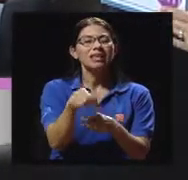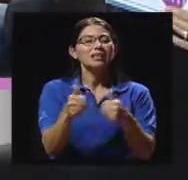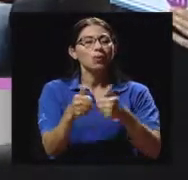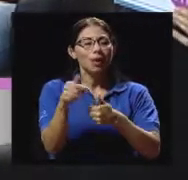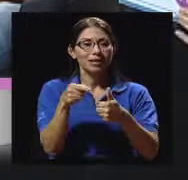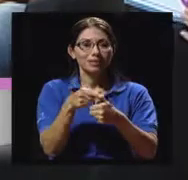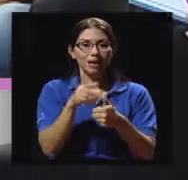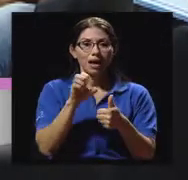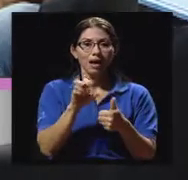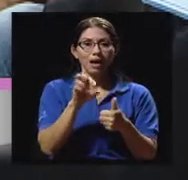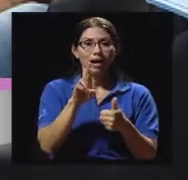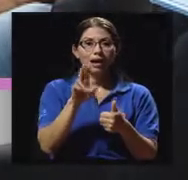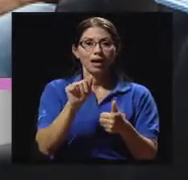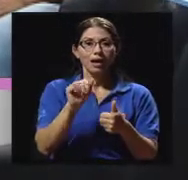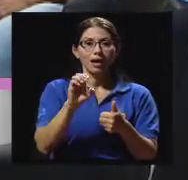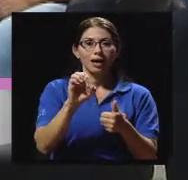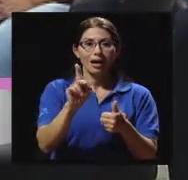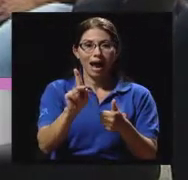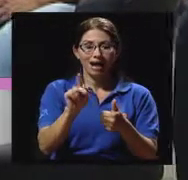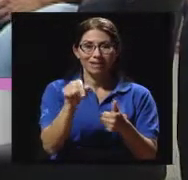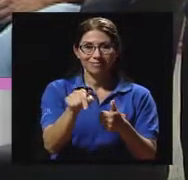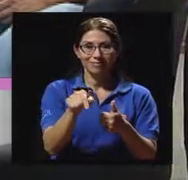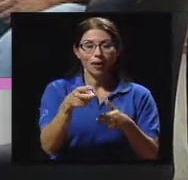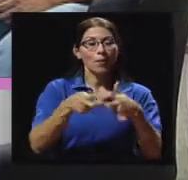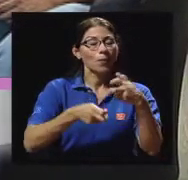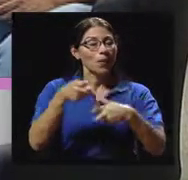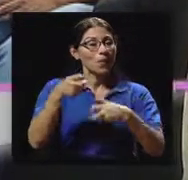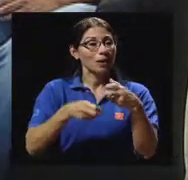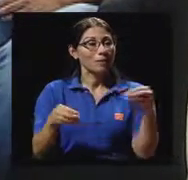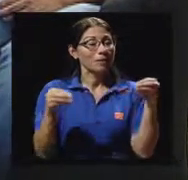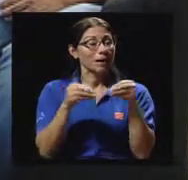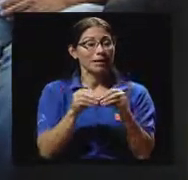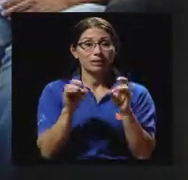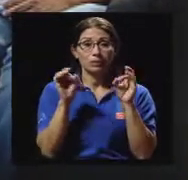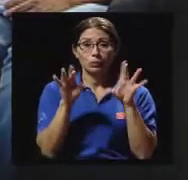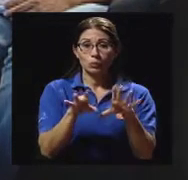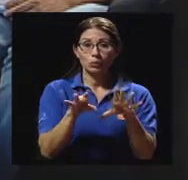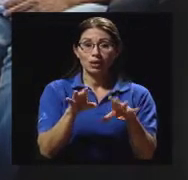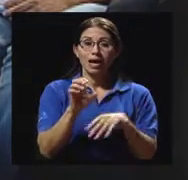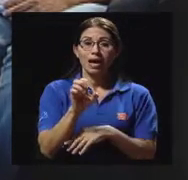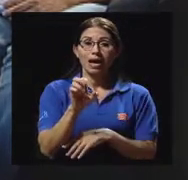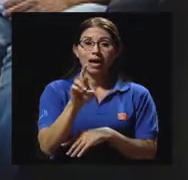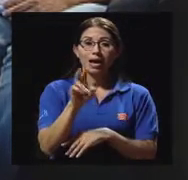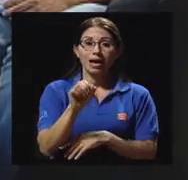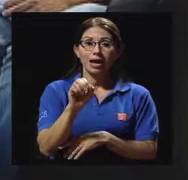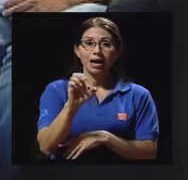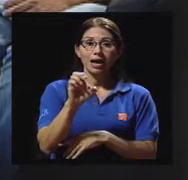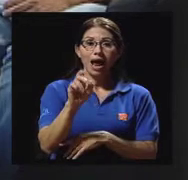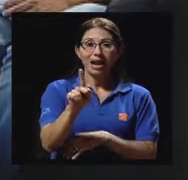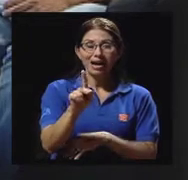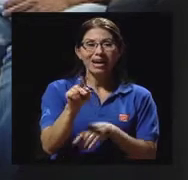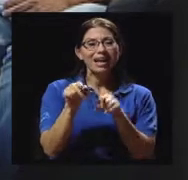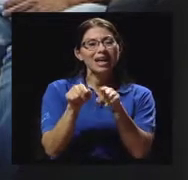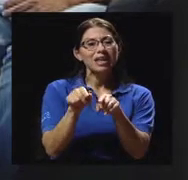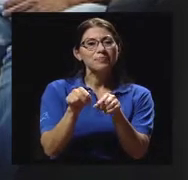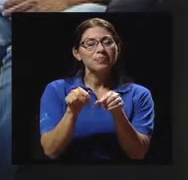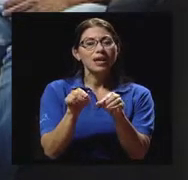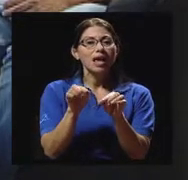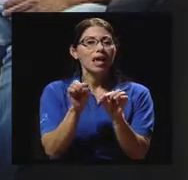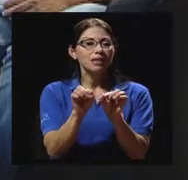ponemos el crack como la droga que mayores problemas produce. El crack es una